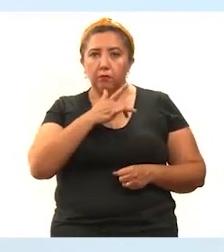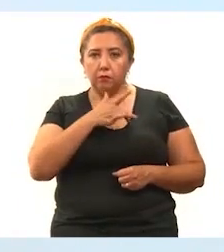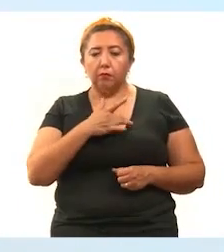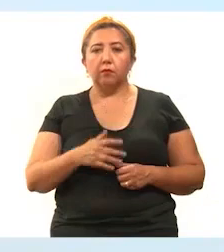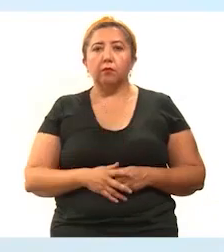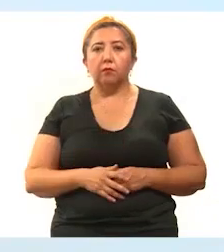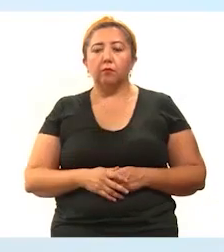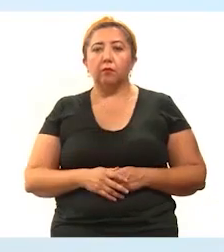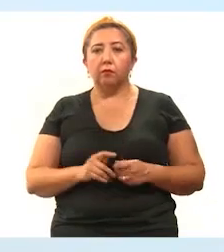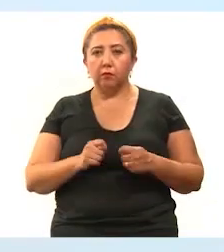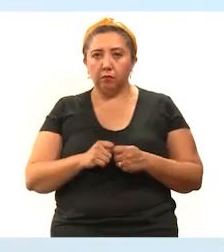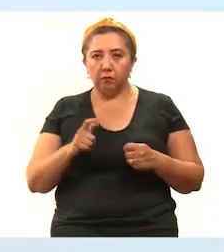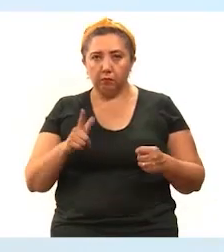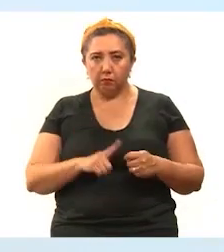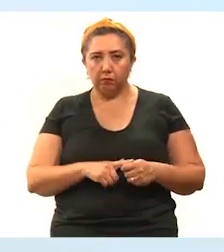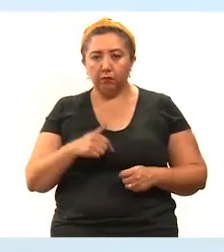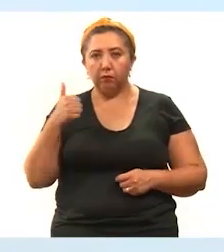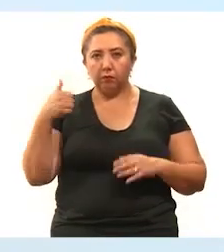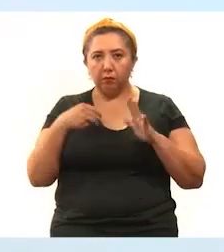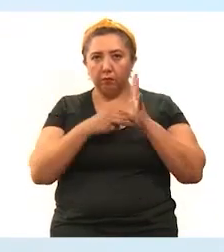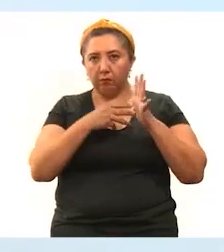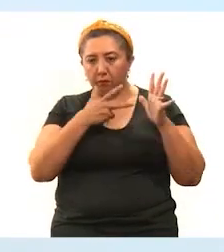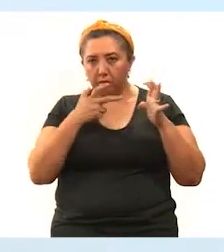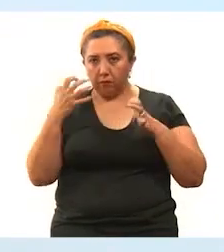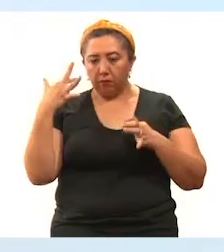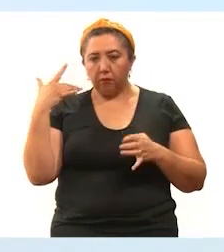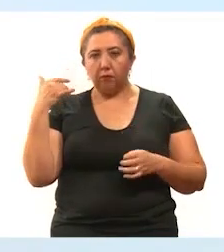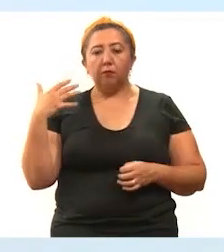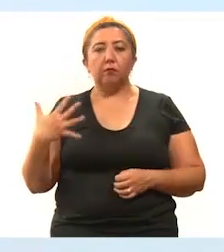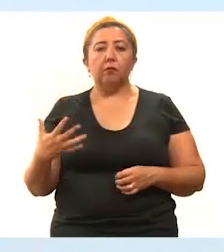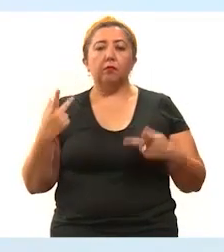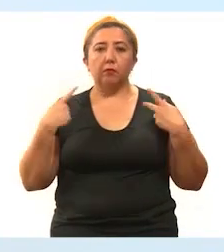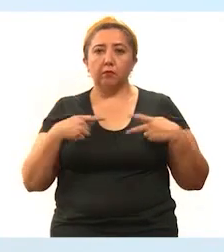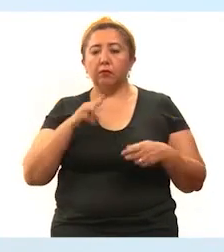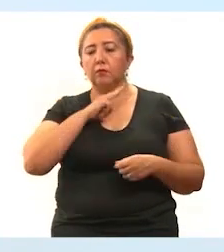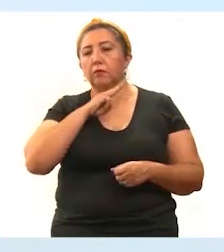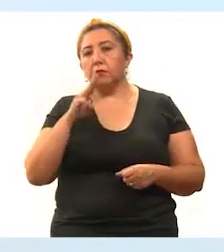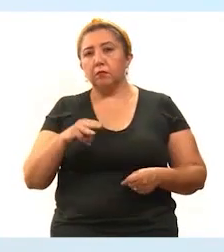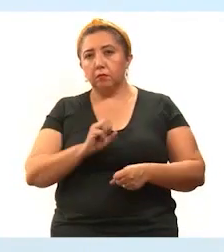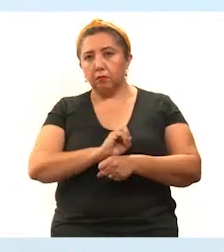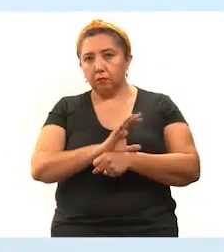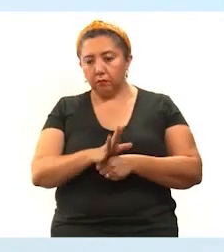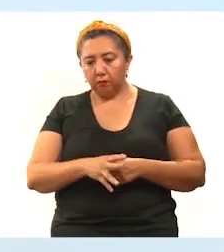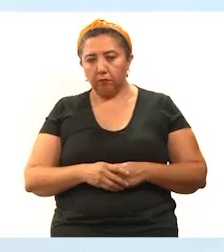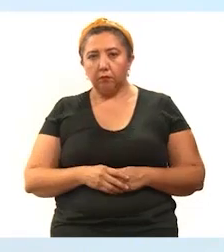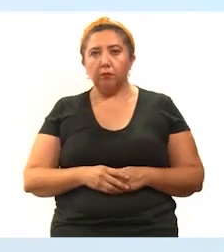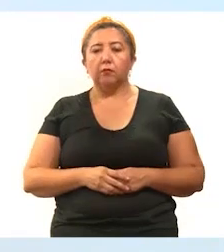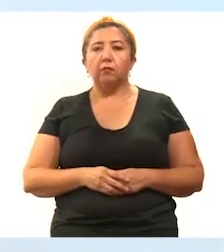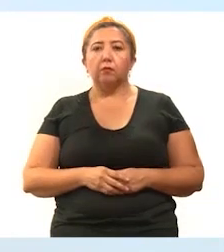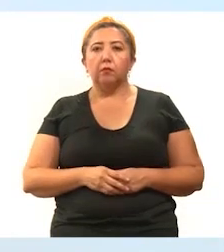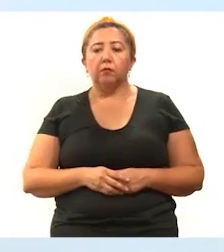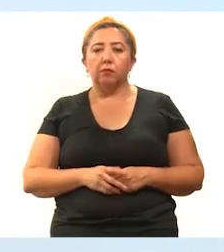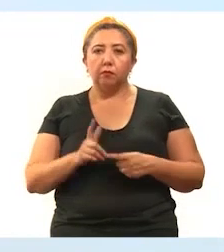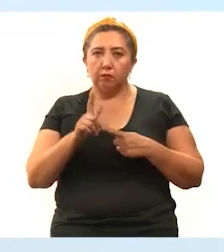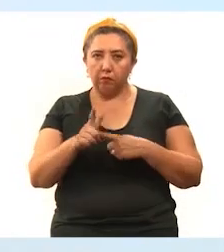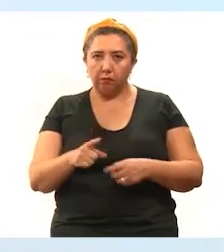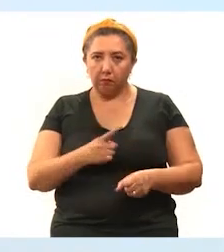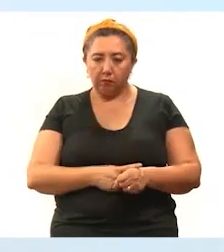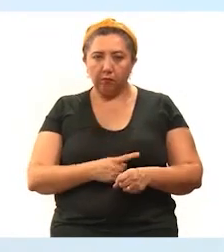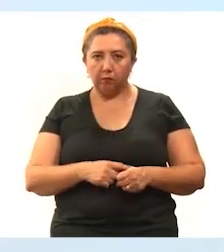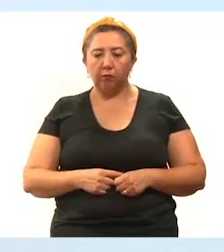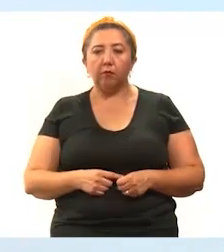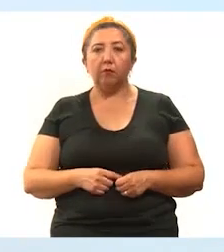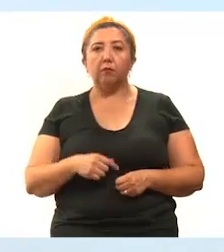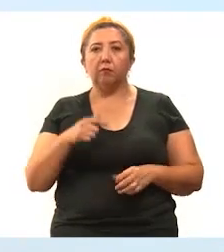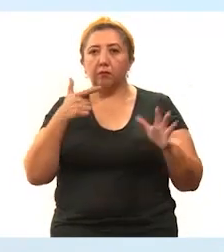cardiovascular. En total, son 6.855 las personas fallecidas a causa del coronavirus. De los casos